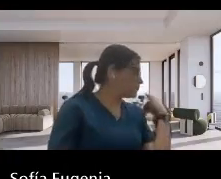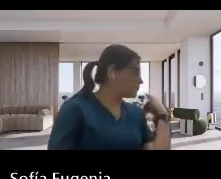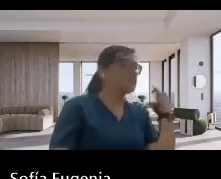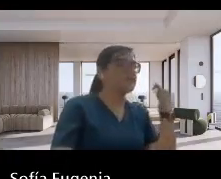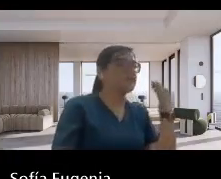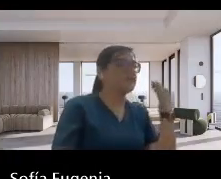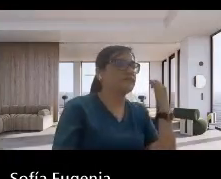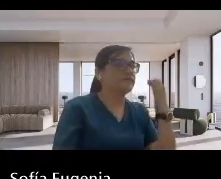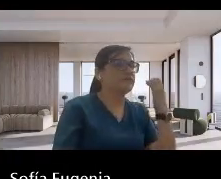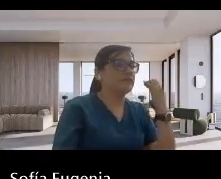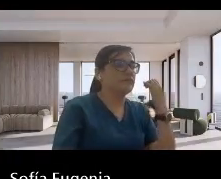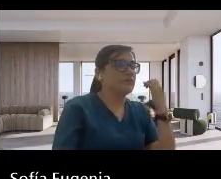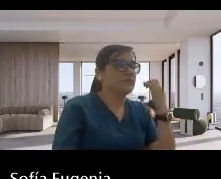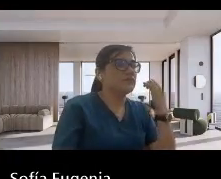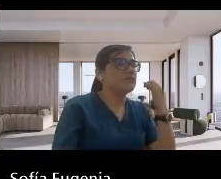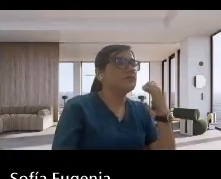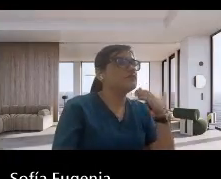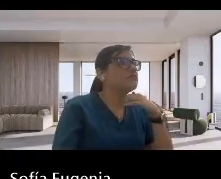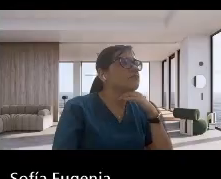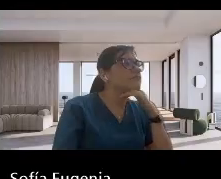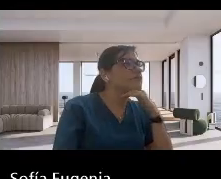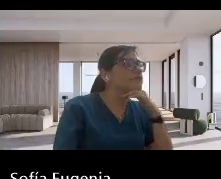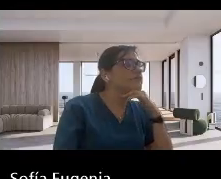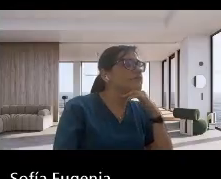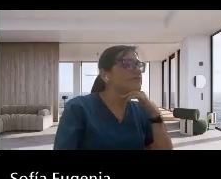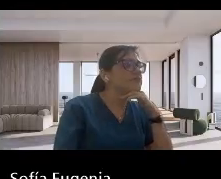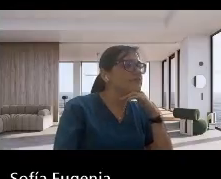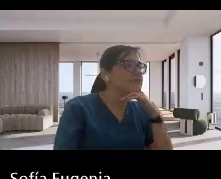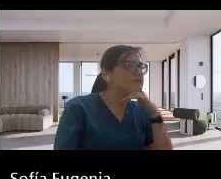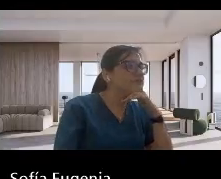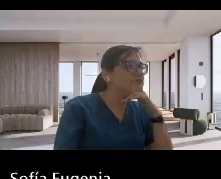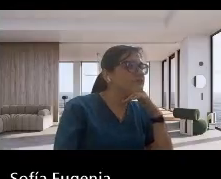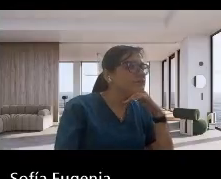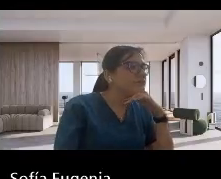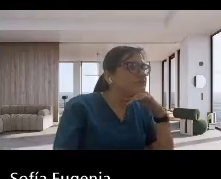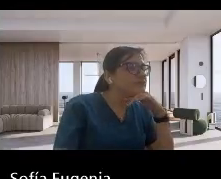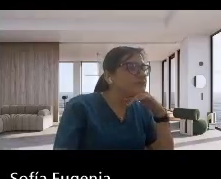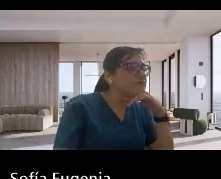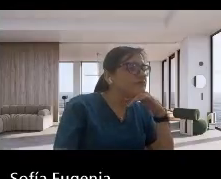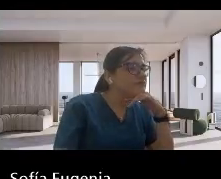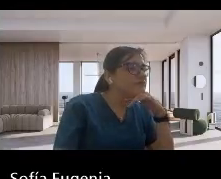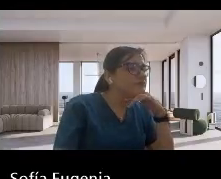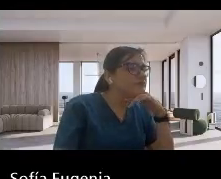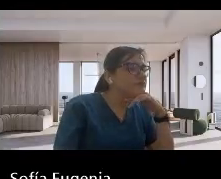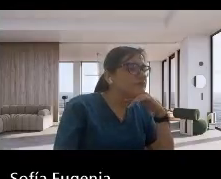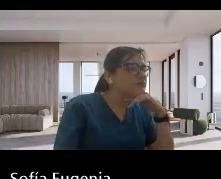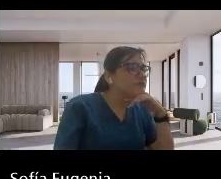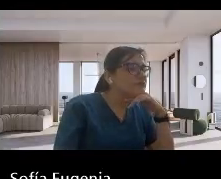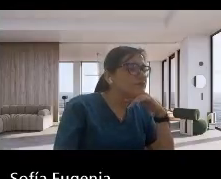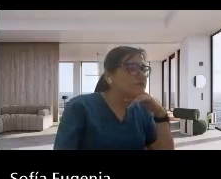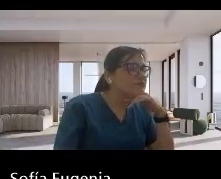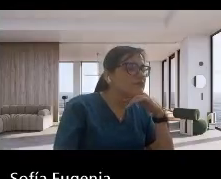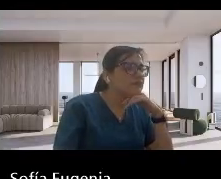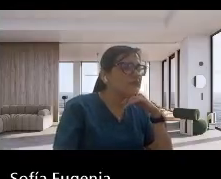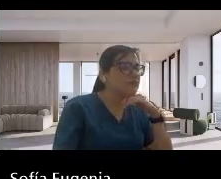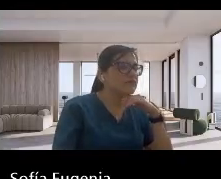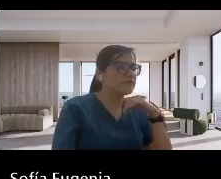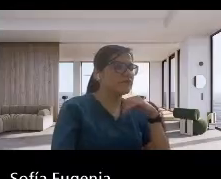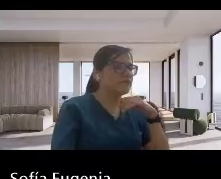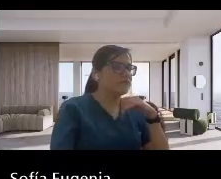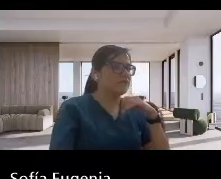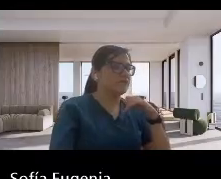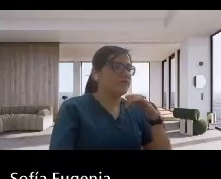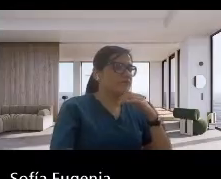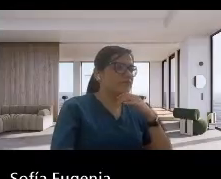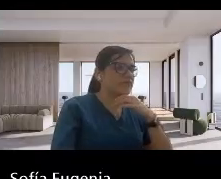oscuridad, tragedia, cosas por las que vale la pena vivir. Entonces, si solo me estoy fijando en lo malo,